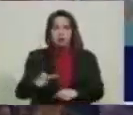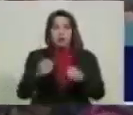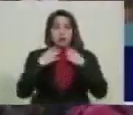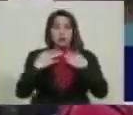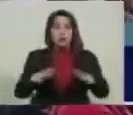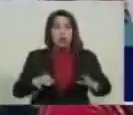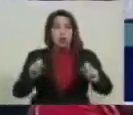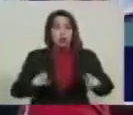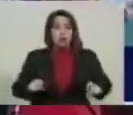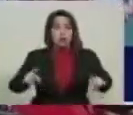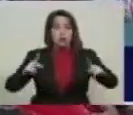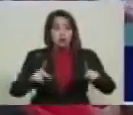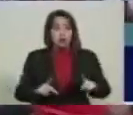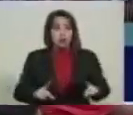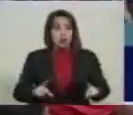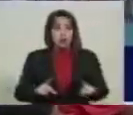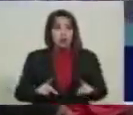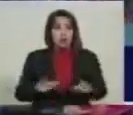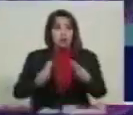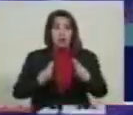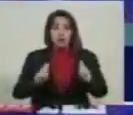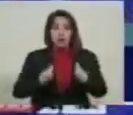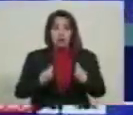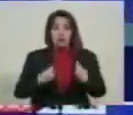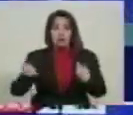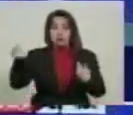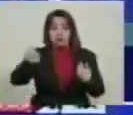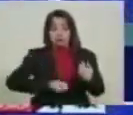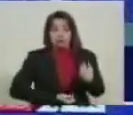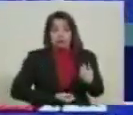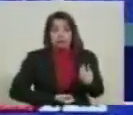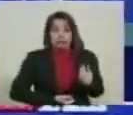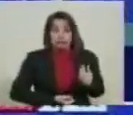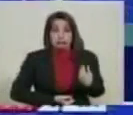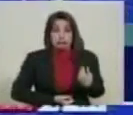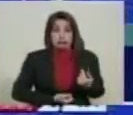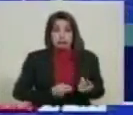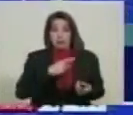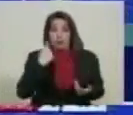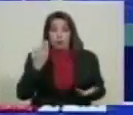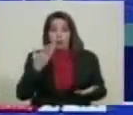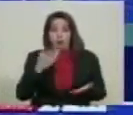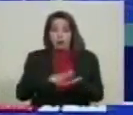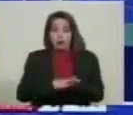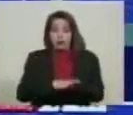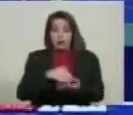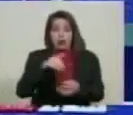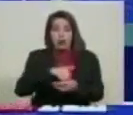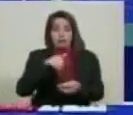Se hizo un harakiri electoral el día 20 de mayo a las 11 de la mañana.